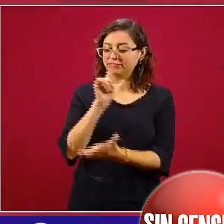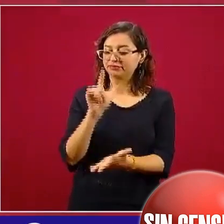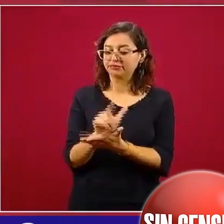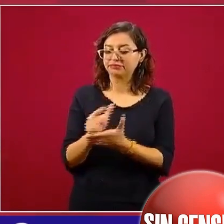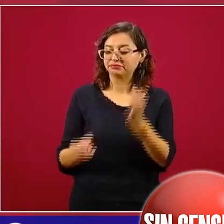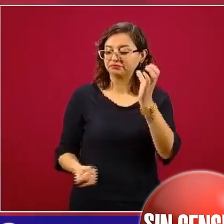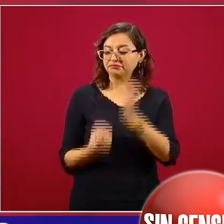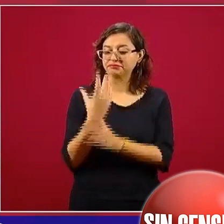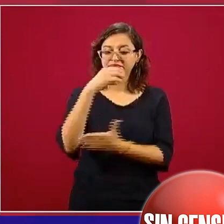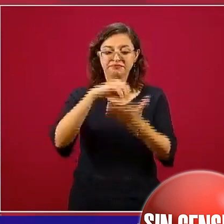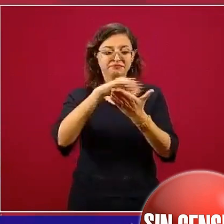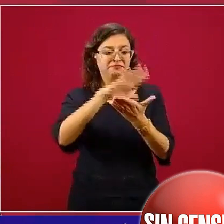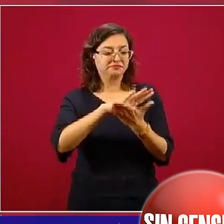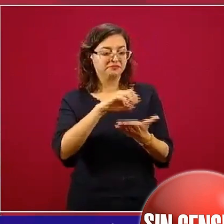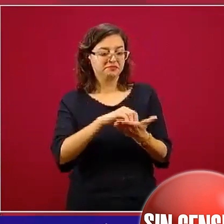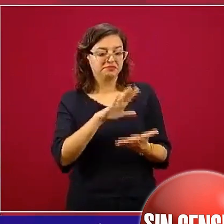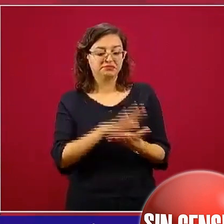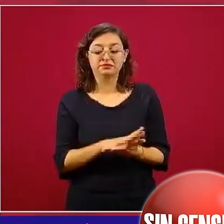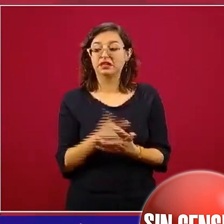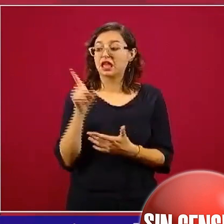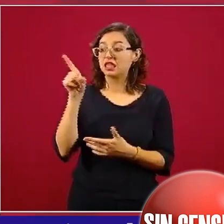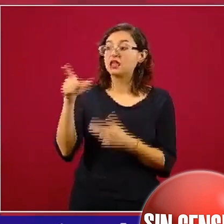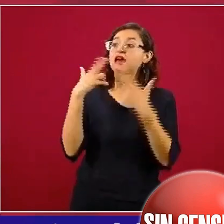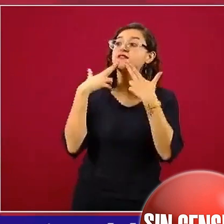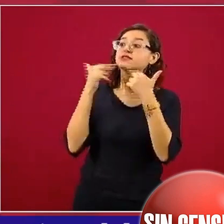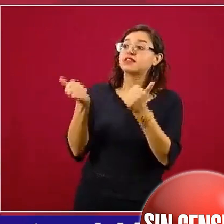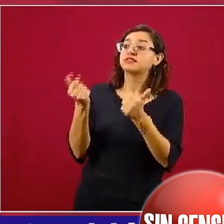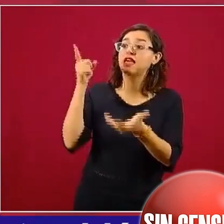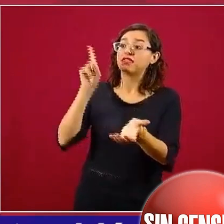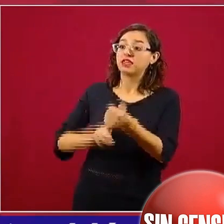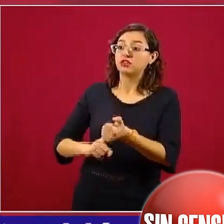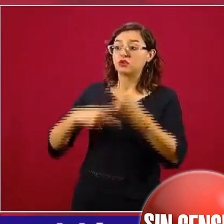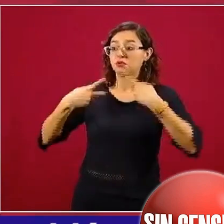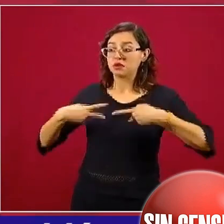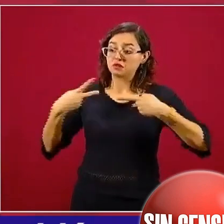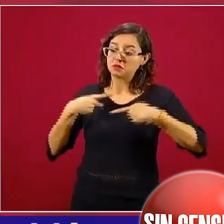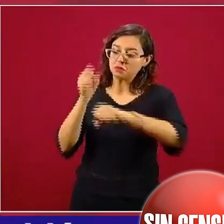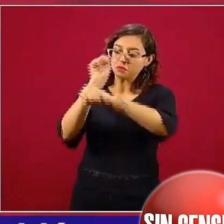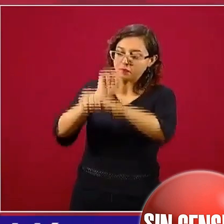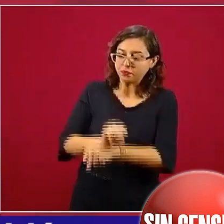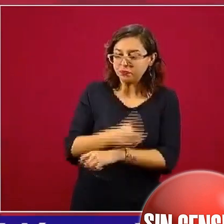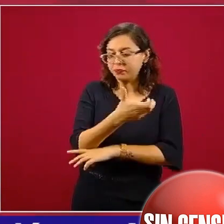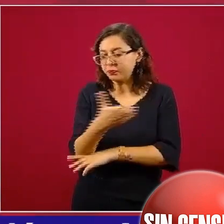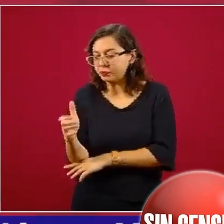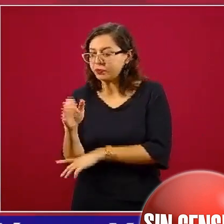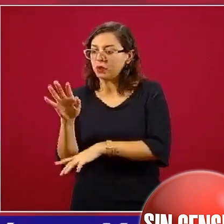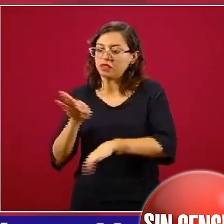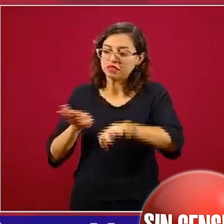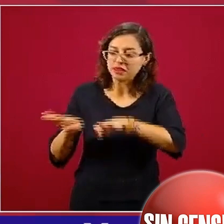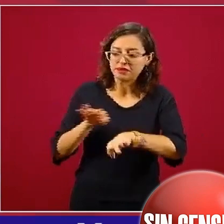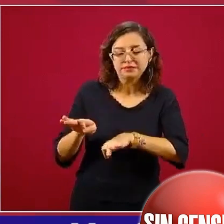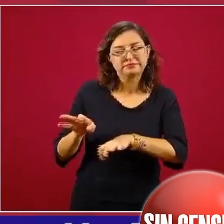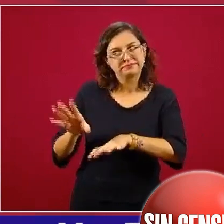para la liberación de los peones de las haciendas, peones acasillados